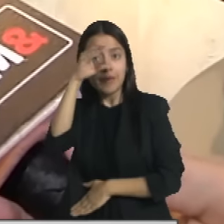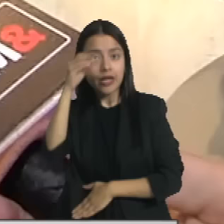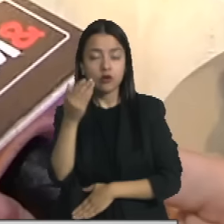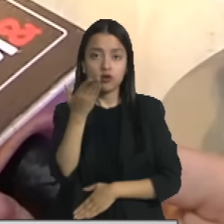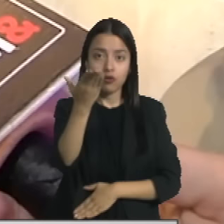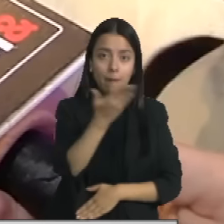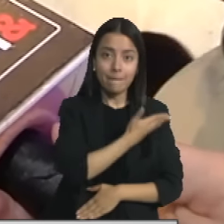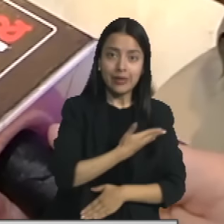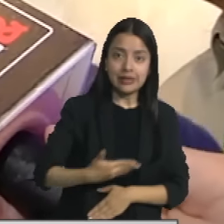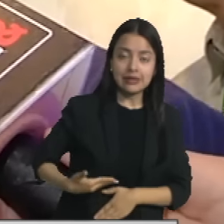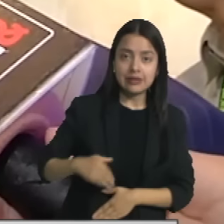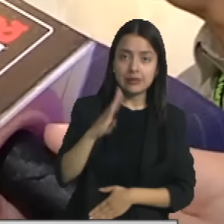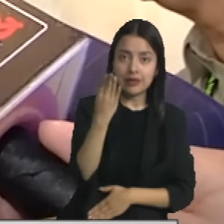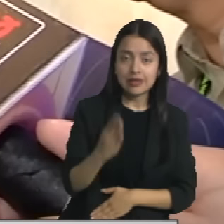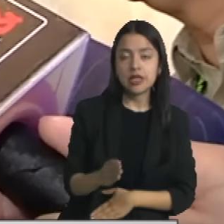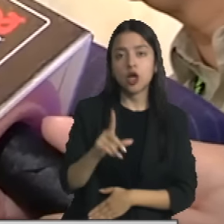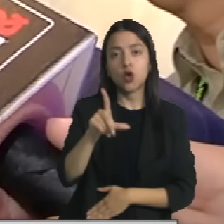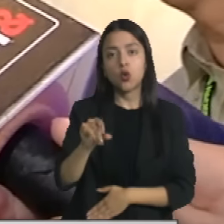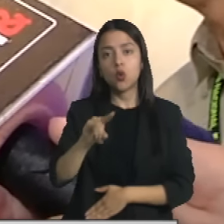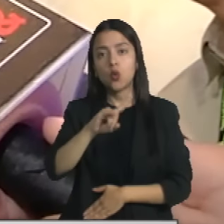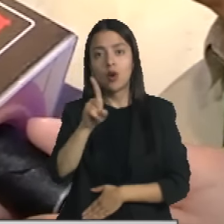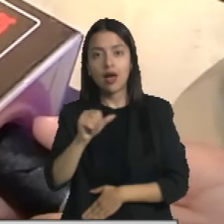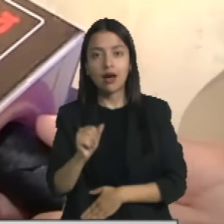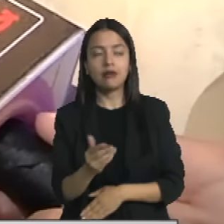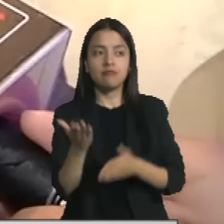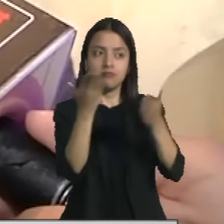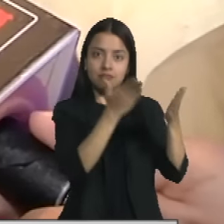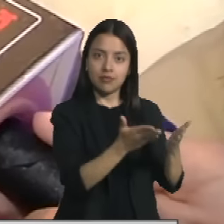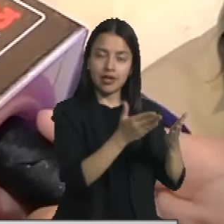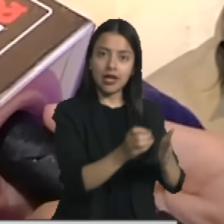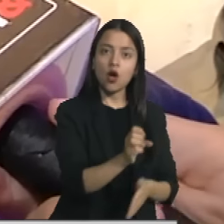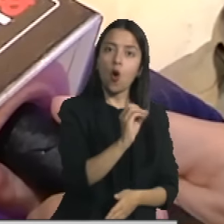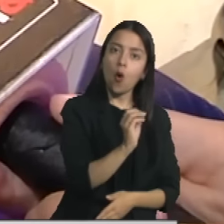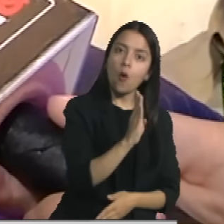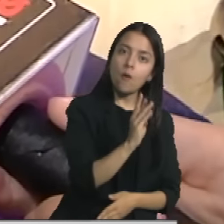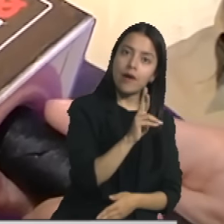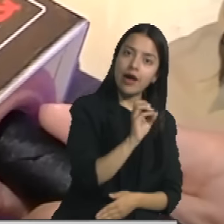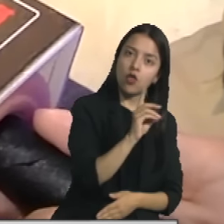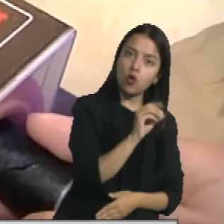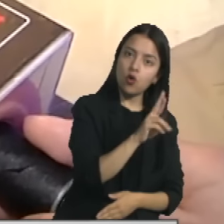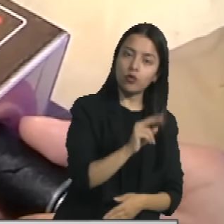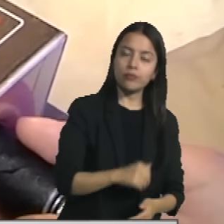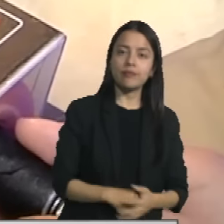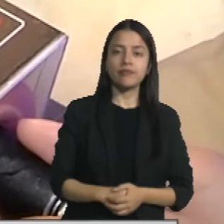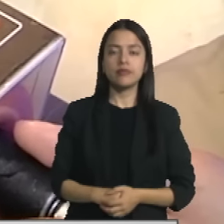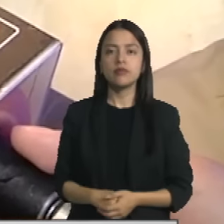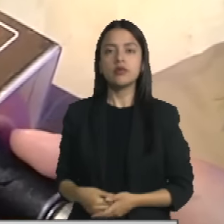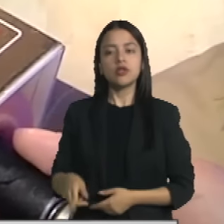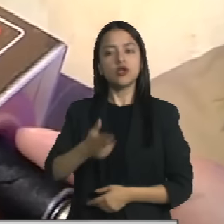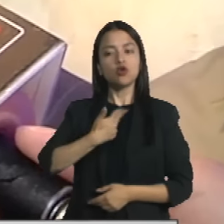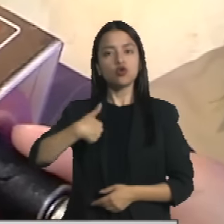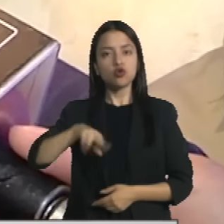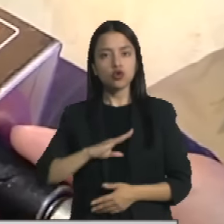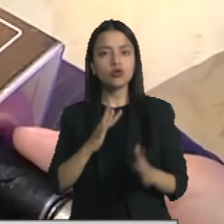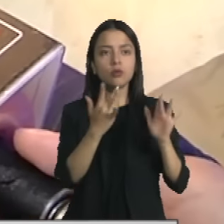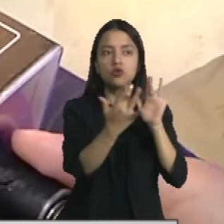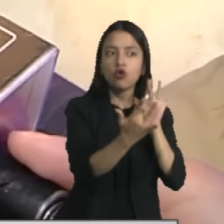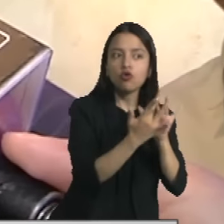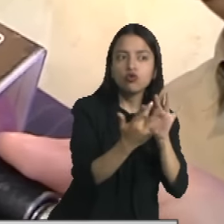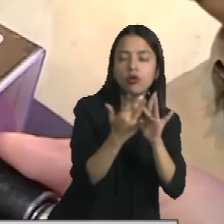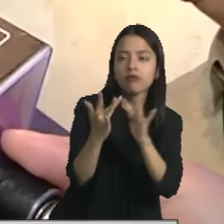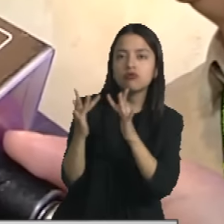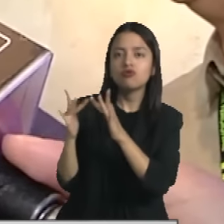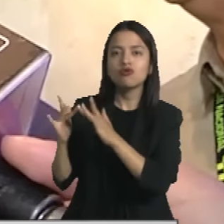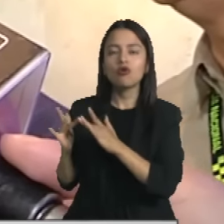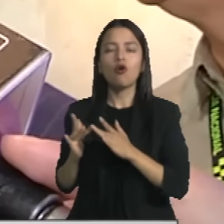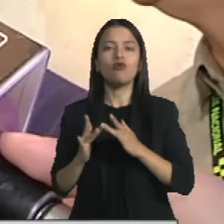Ángel Manuel López Obrador. Allí hay una luz de esperanza. Nosotros hemos estado en contacto a nivel de cancilleres y a nivel